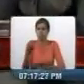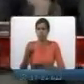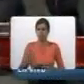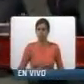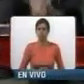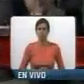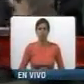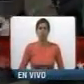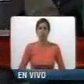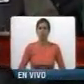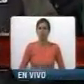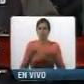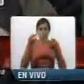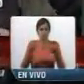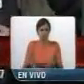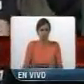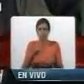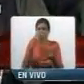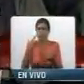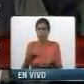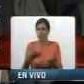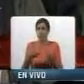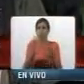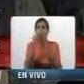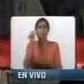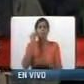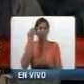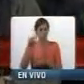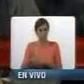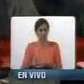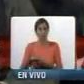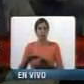un comportamiento ciudadano de todos los venezolanos.